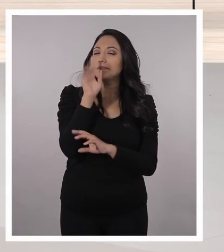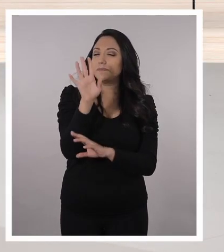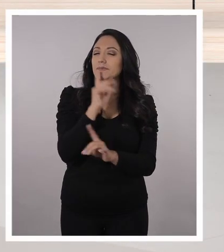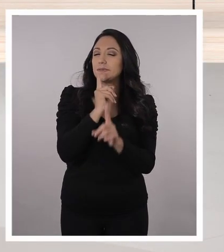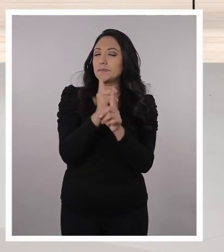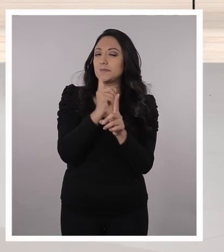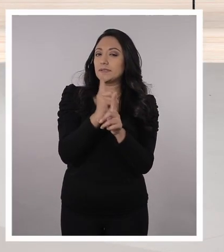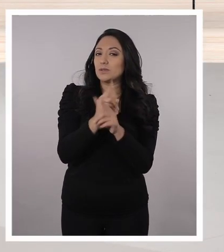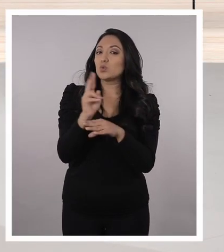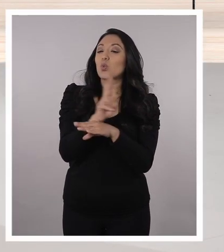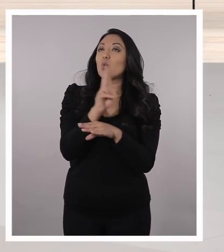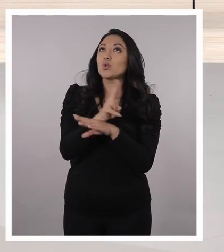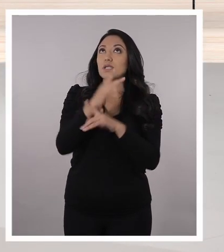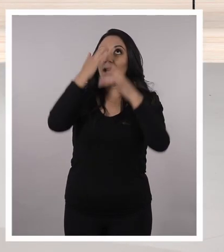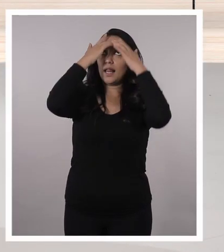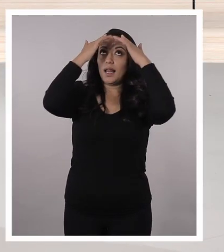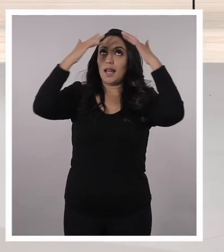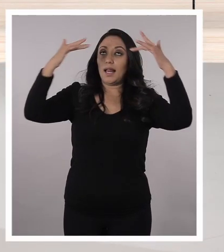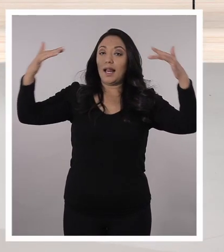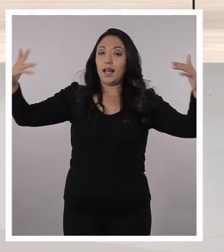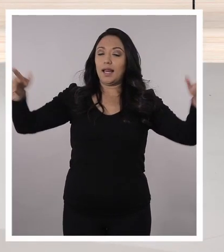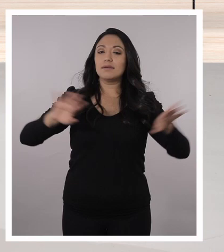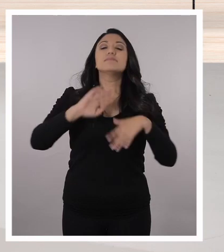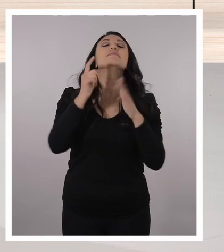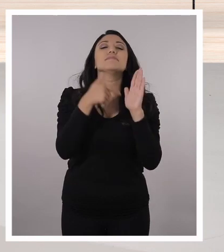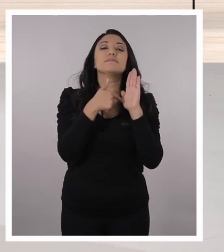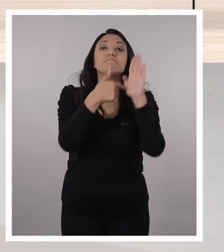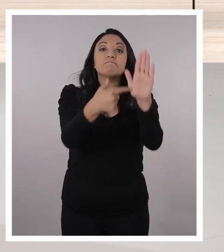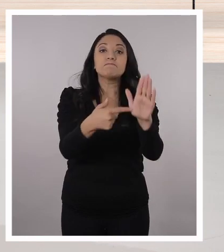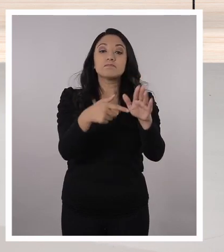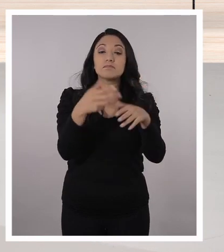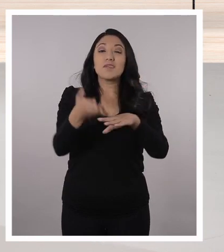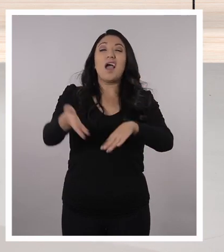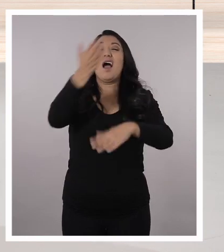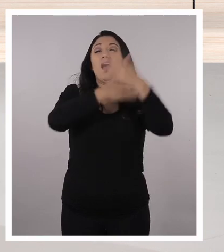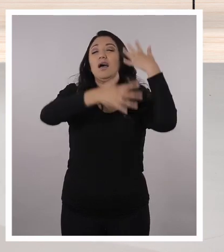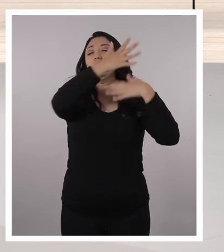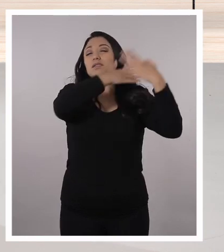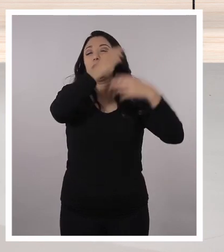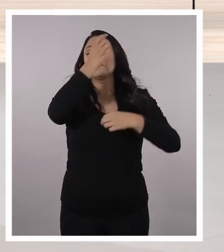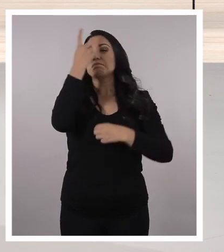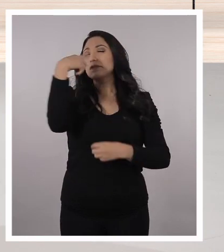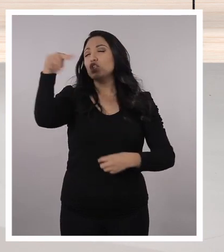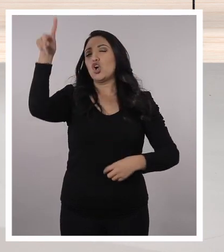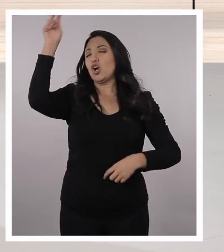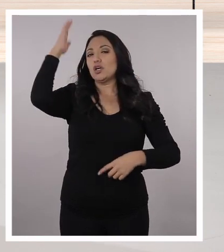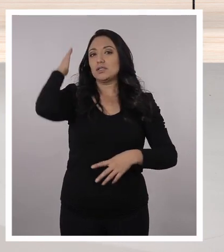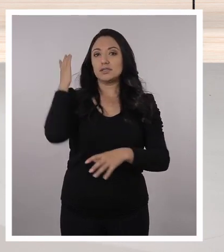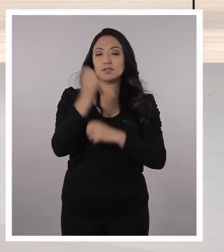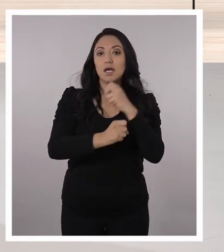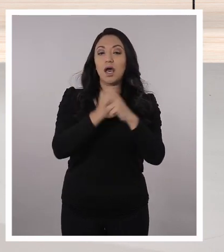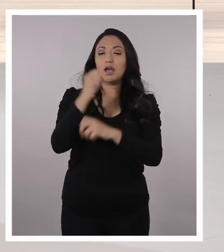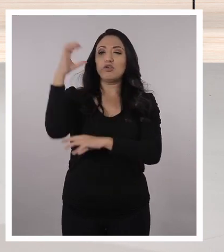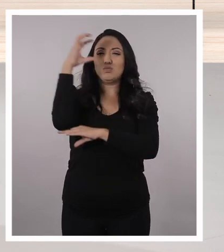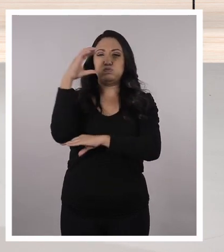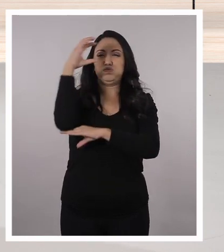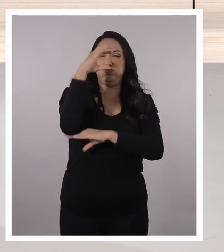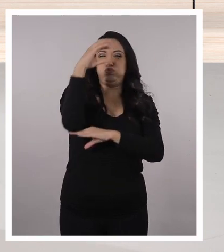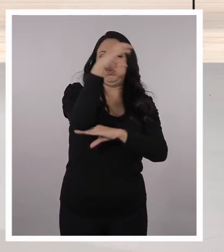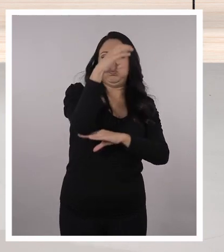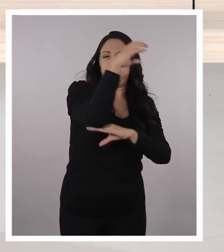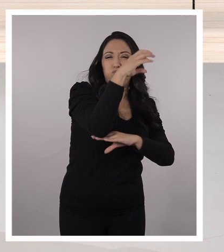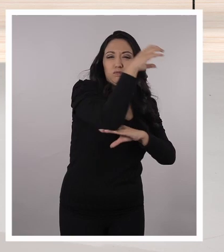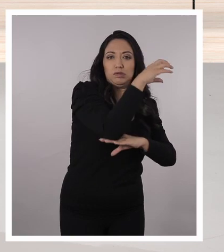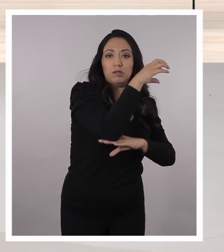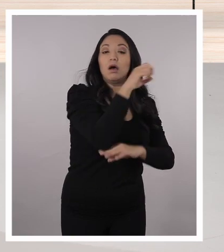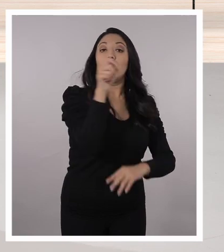muy interesantes que usan elementos de la fantasía para representar a los dinosaurios que habitaron hace millones de años en nuestro planeta. Sabes